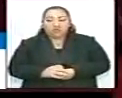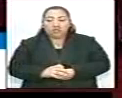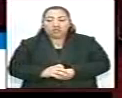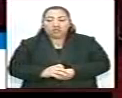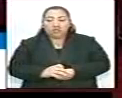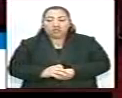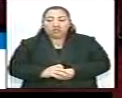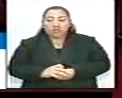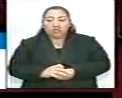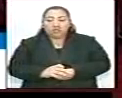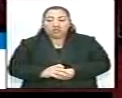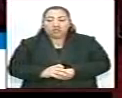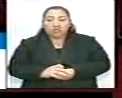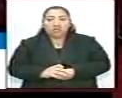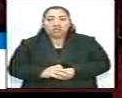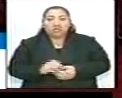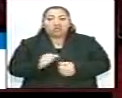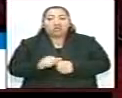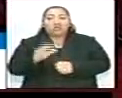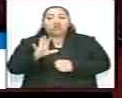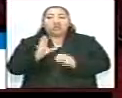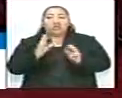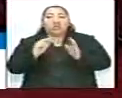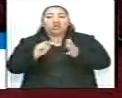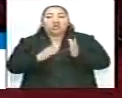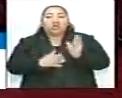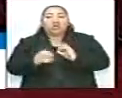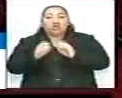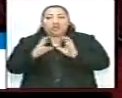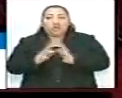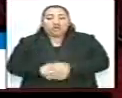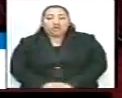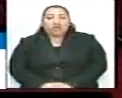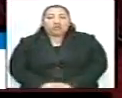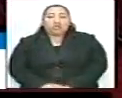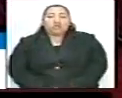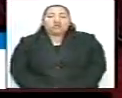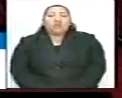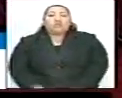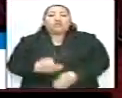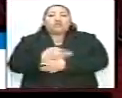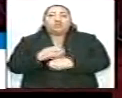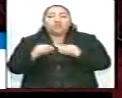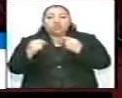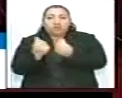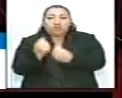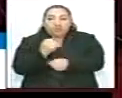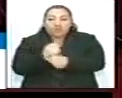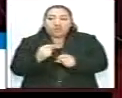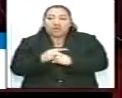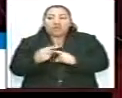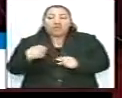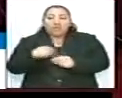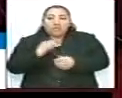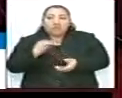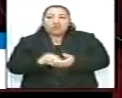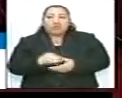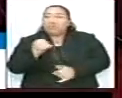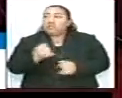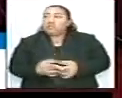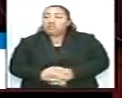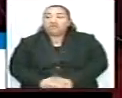número 5 de orden del día, en el 5.2, la conformación de los grupos de trabajo. Pero igual, vamos a considerarlo al